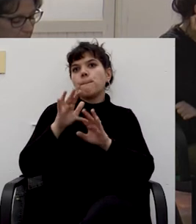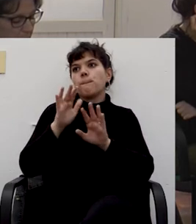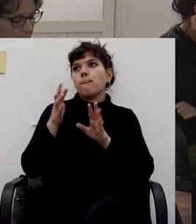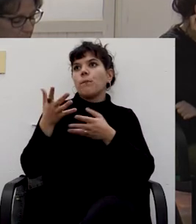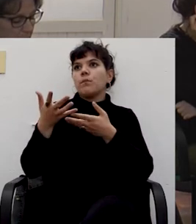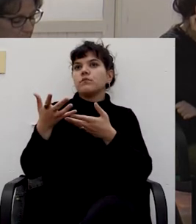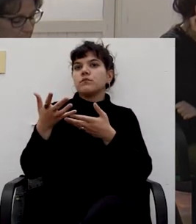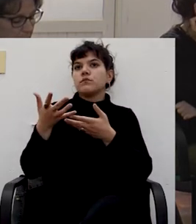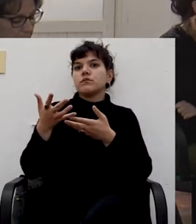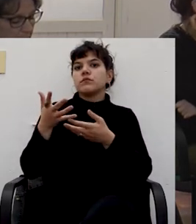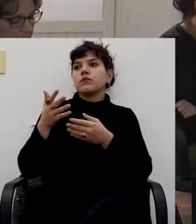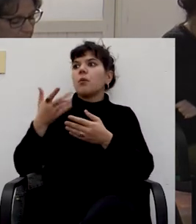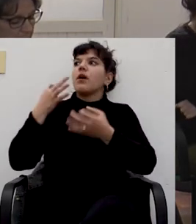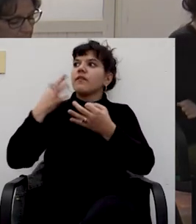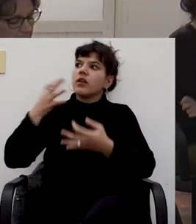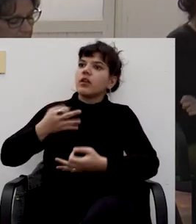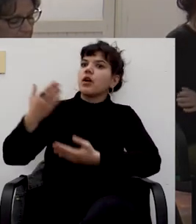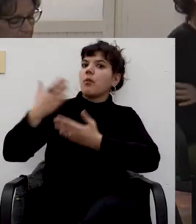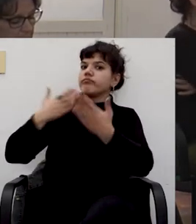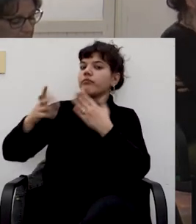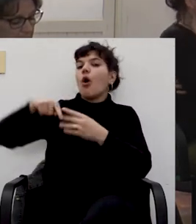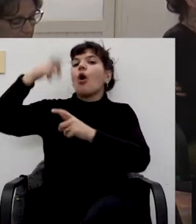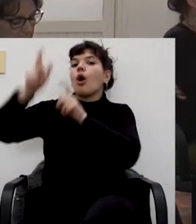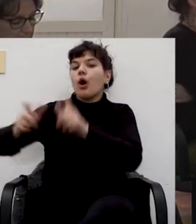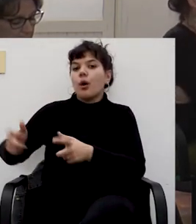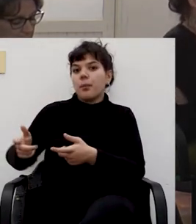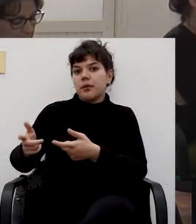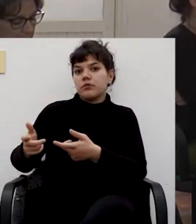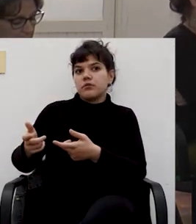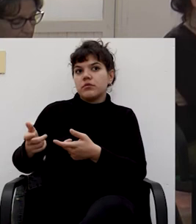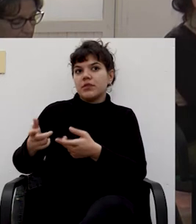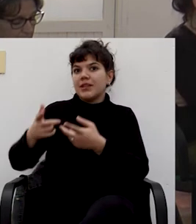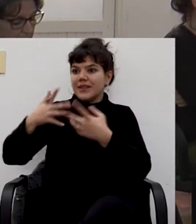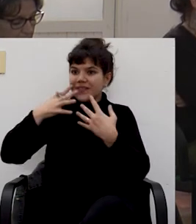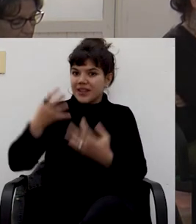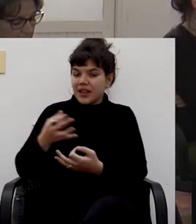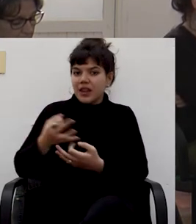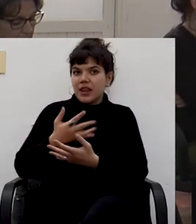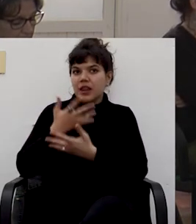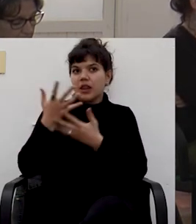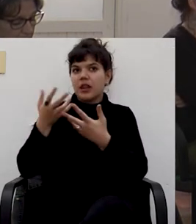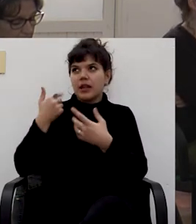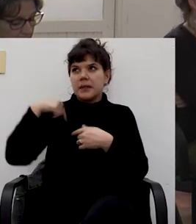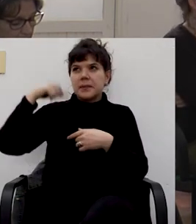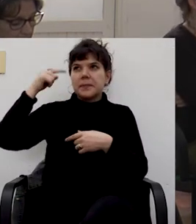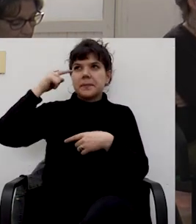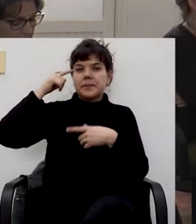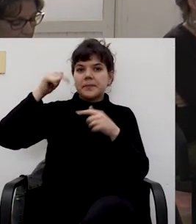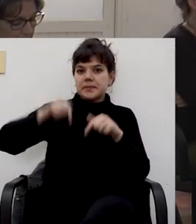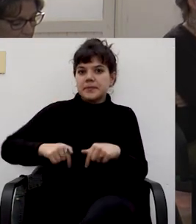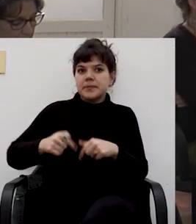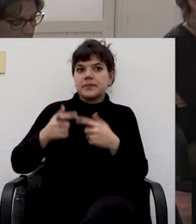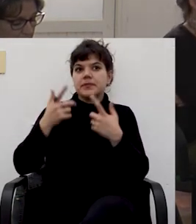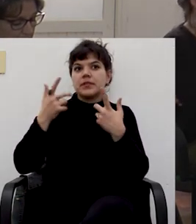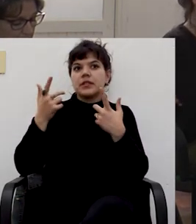intercambio con otro también. Y esto es que, de verdad, tomar conciencia que